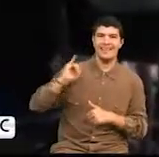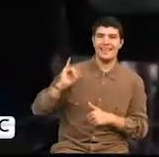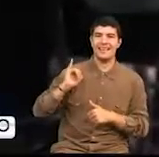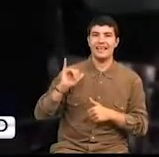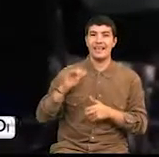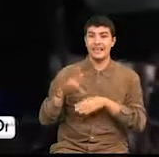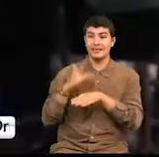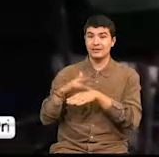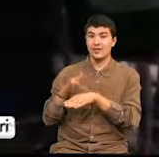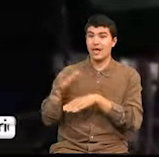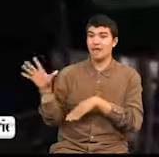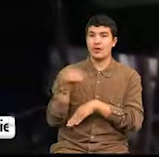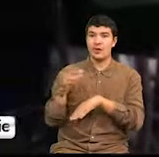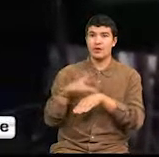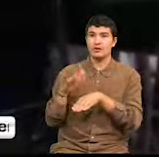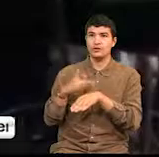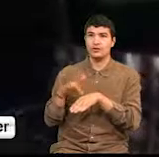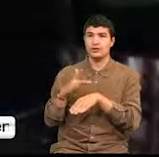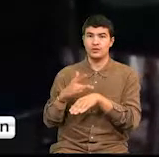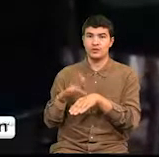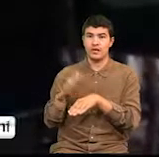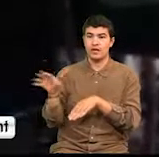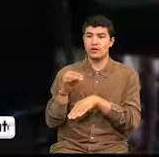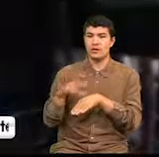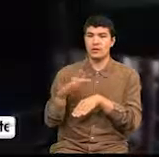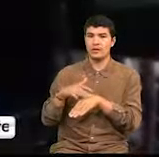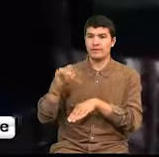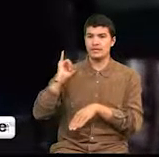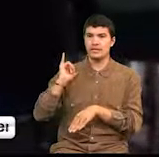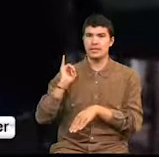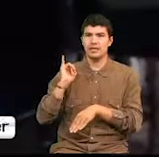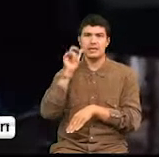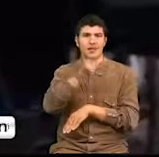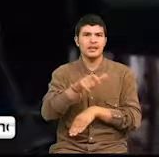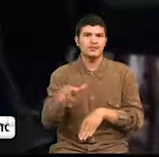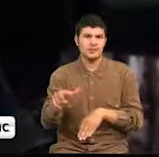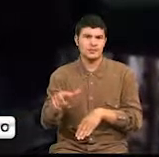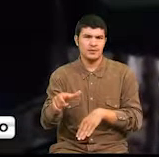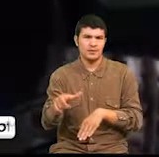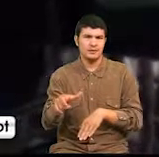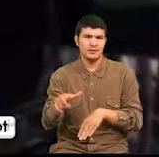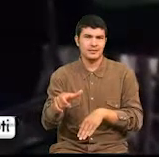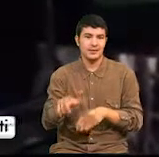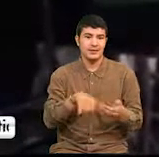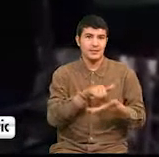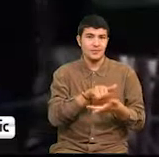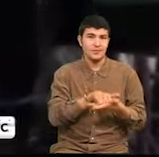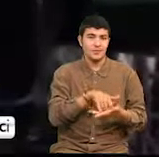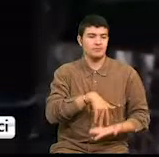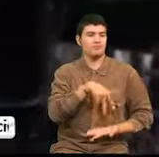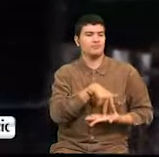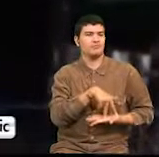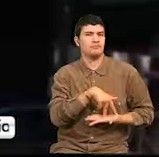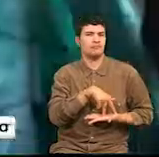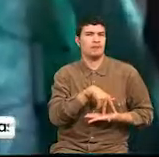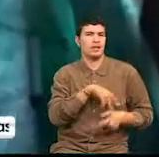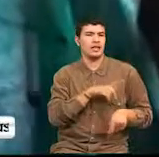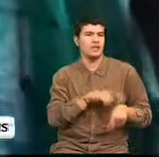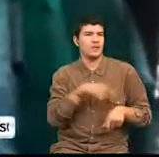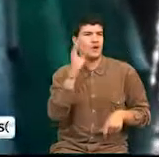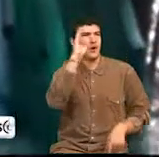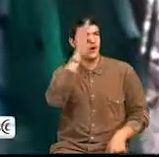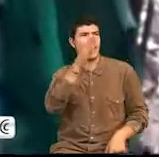soldado, o nos motiva a todos, porque todos somos soldados, es que la gente, así como el soldado está así todo el tiempo